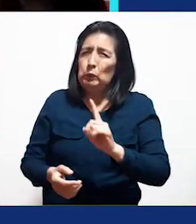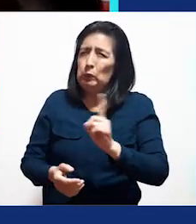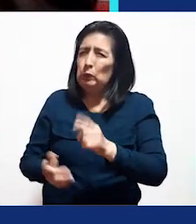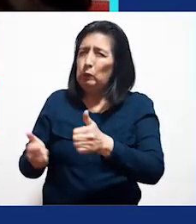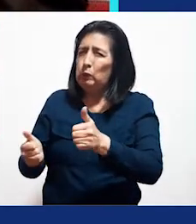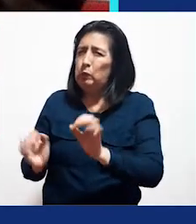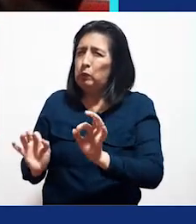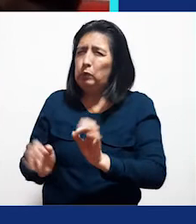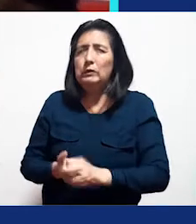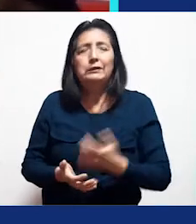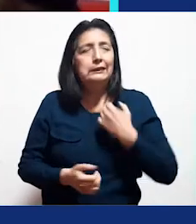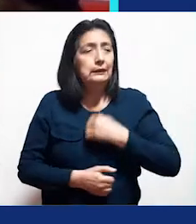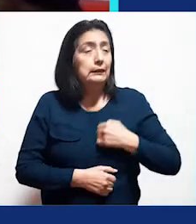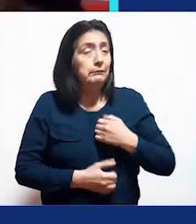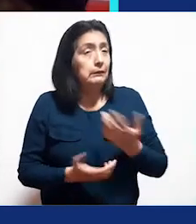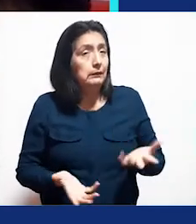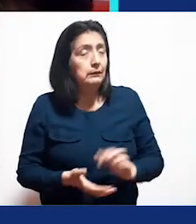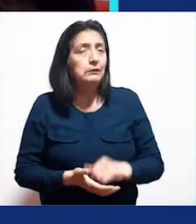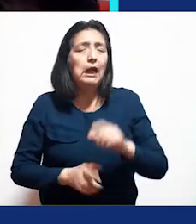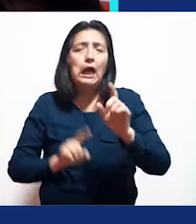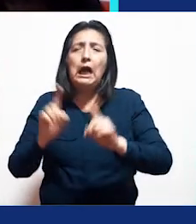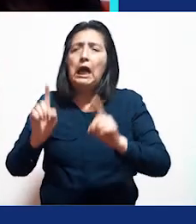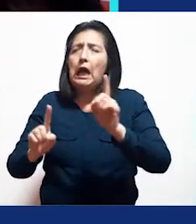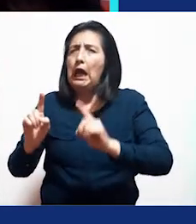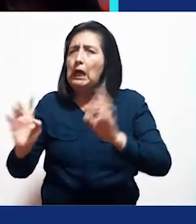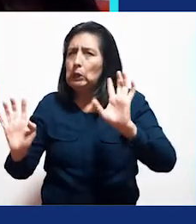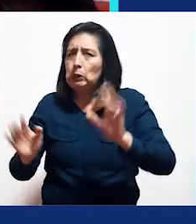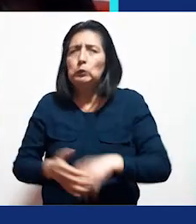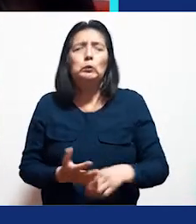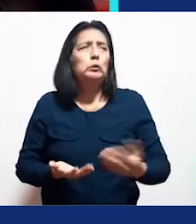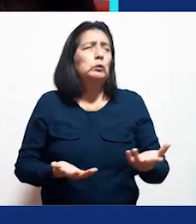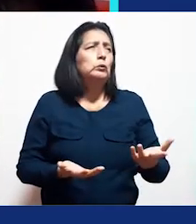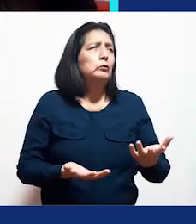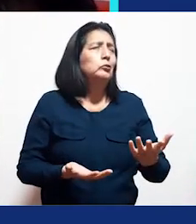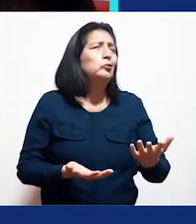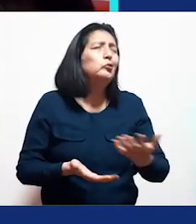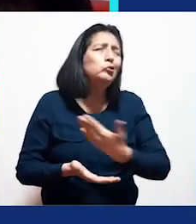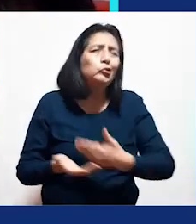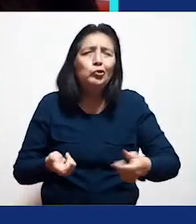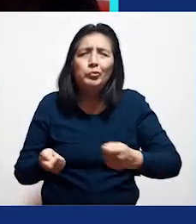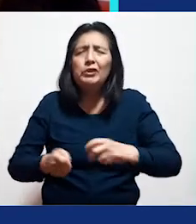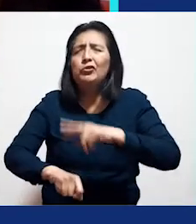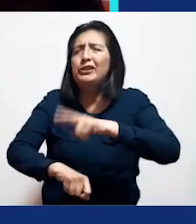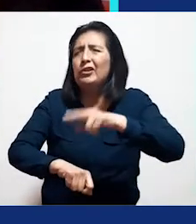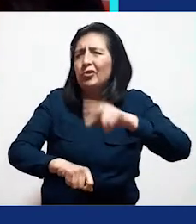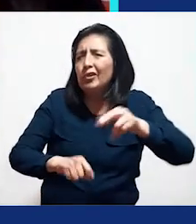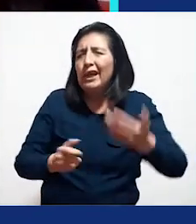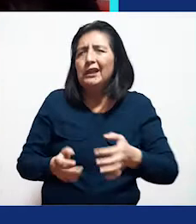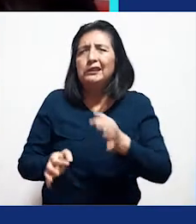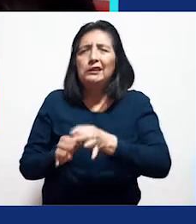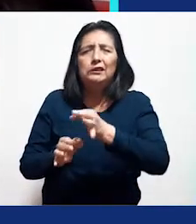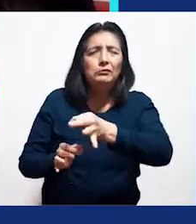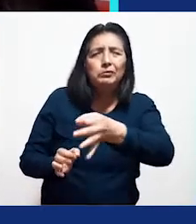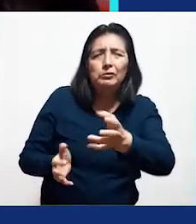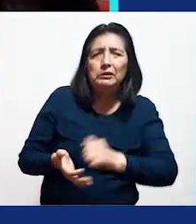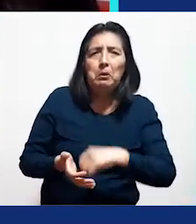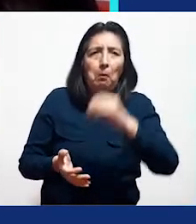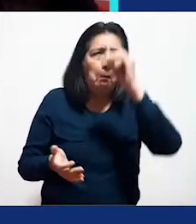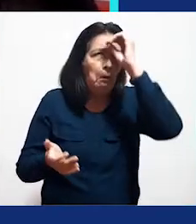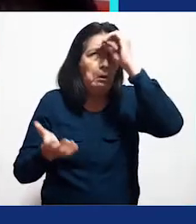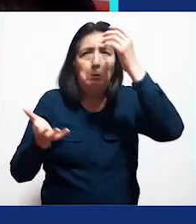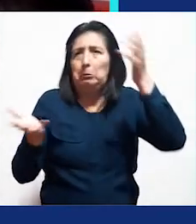adversa. Lamentablemente hay algunos actores de gobiernos regionales en los departamentos que